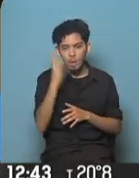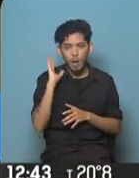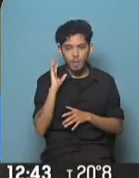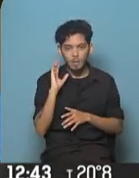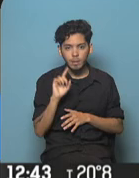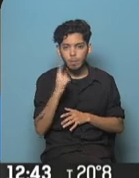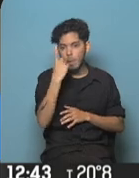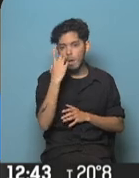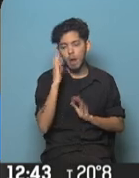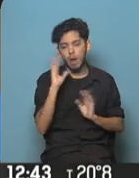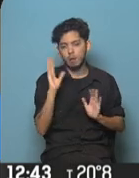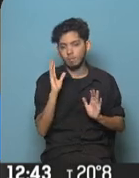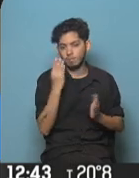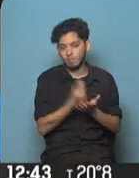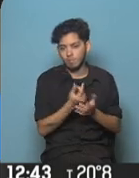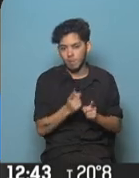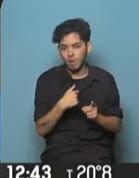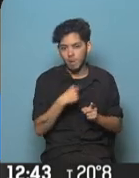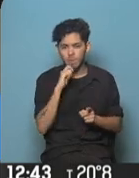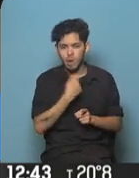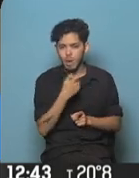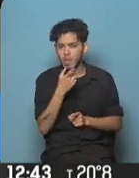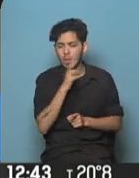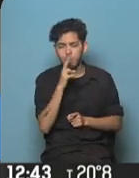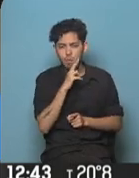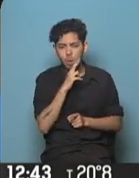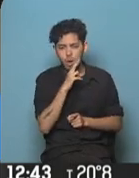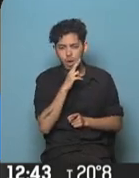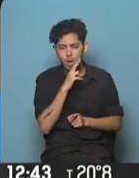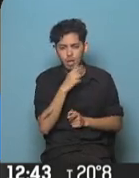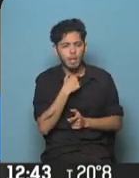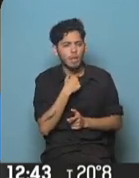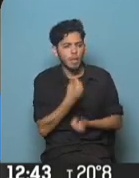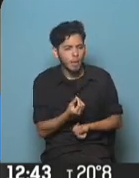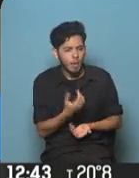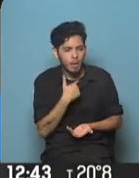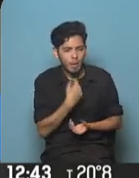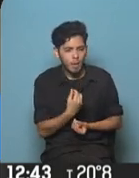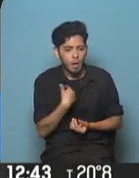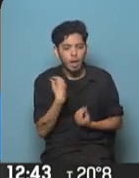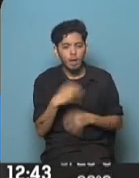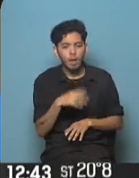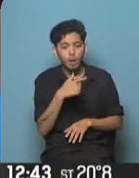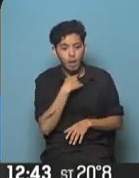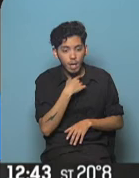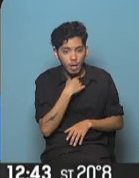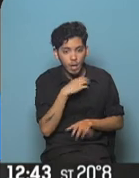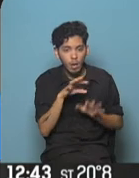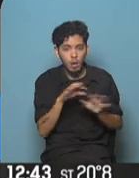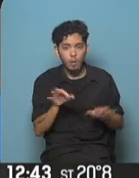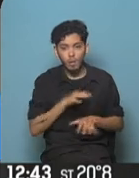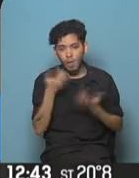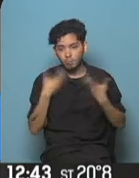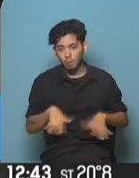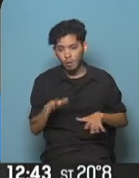¿no? Y me acuerdo que fue muy bonito un día que ella decía, ¿qué quieres? ¿No? Y un día me dijo, lo que quieres es que sea como la vida misma,